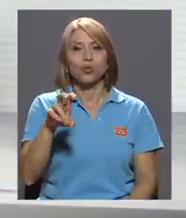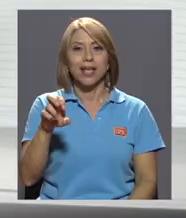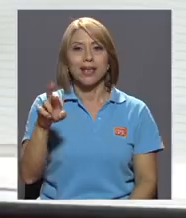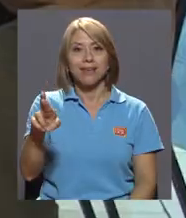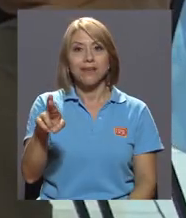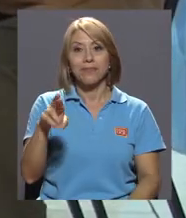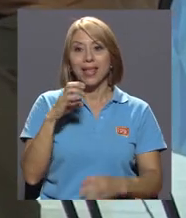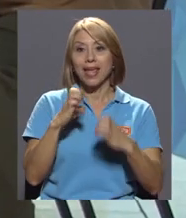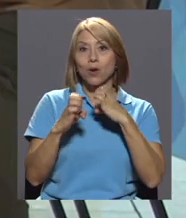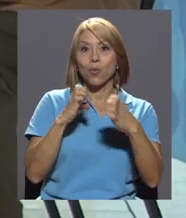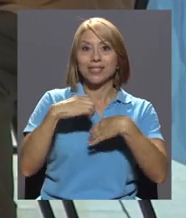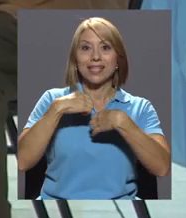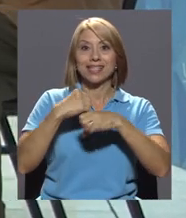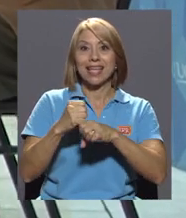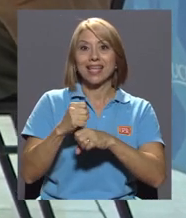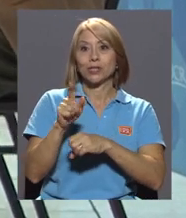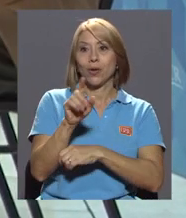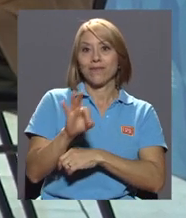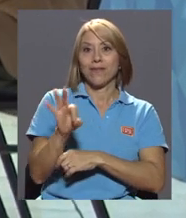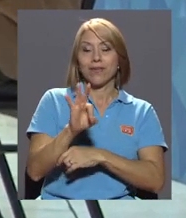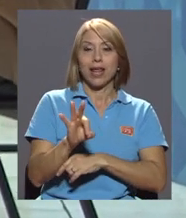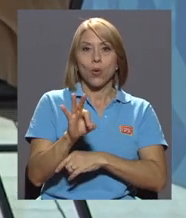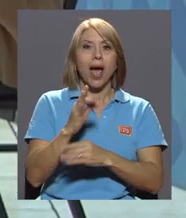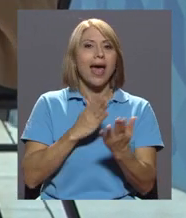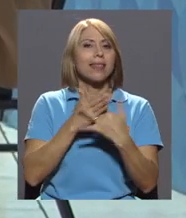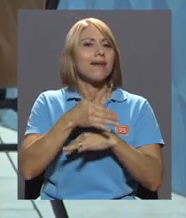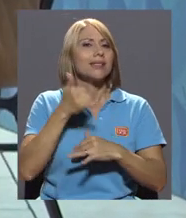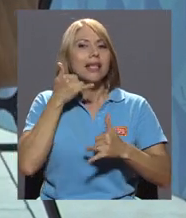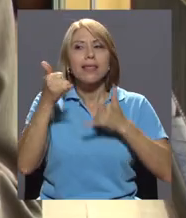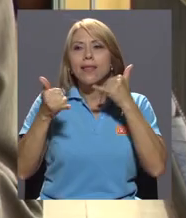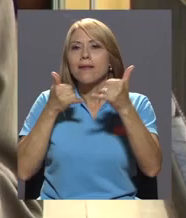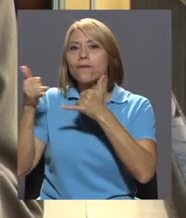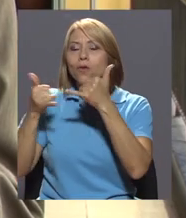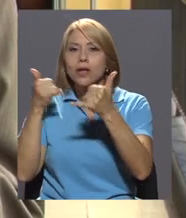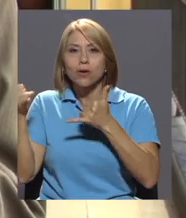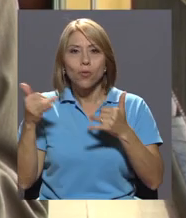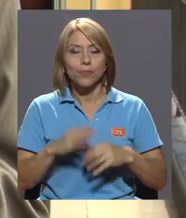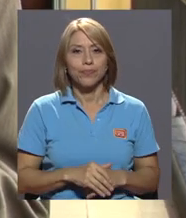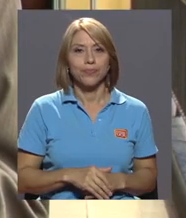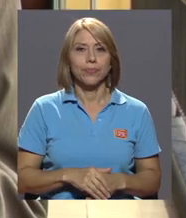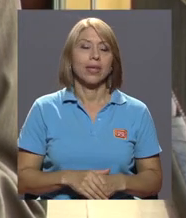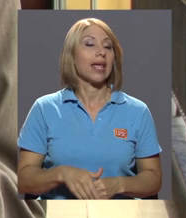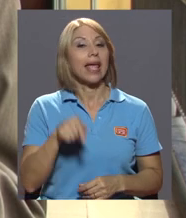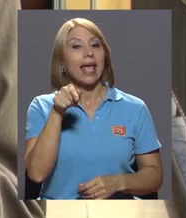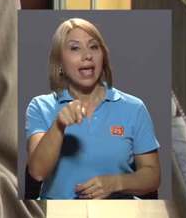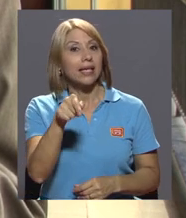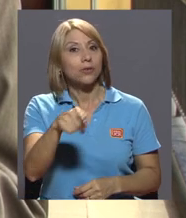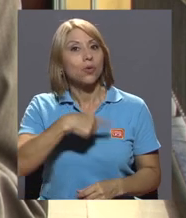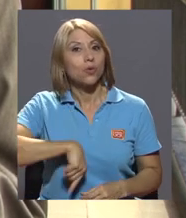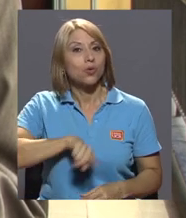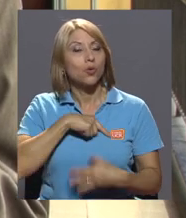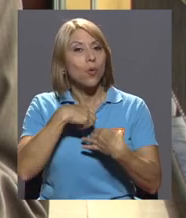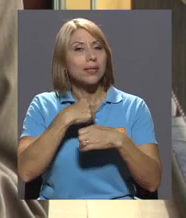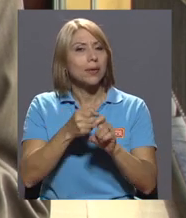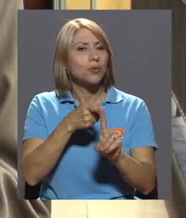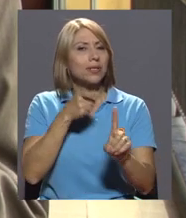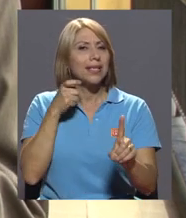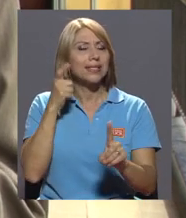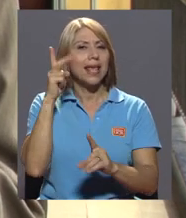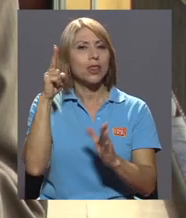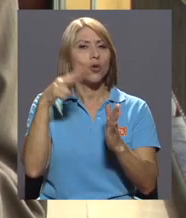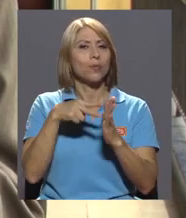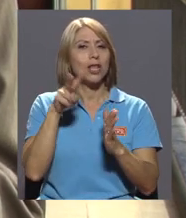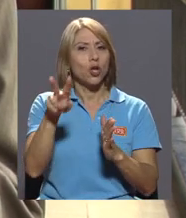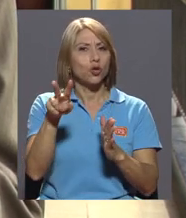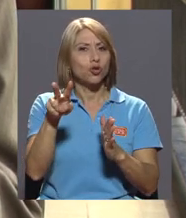encuesta fue realizada durante ese mes por medio telefónico. Básicamente es un instrumento que nosotros desarrollamos desde el año 2002 con